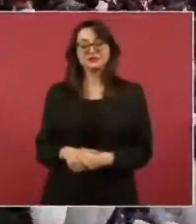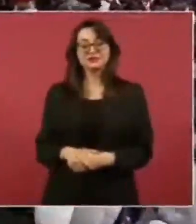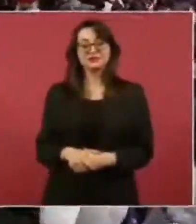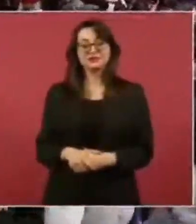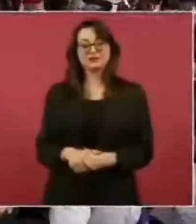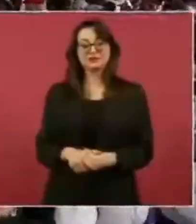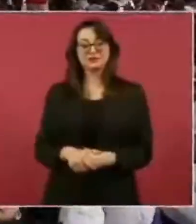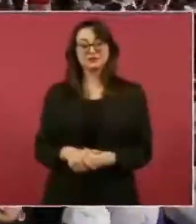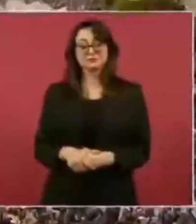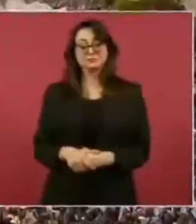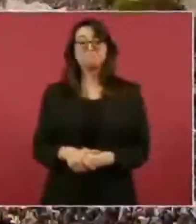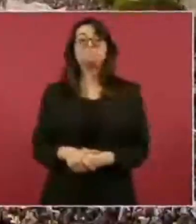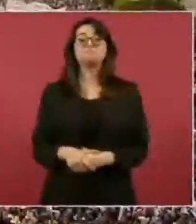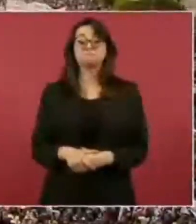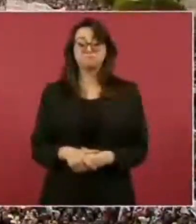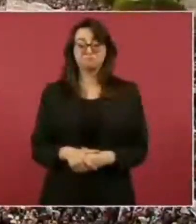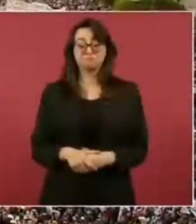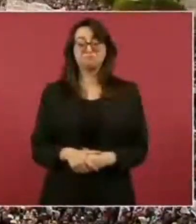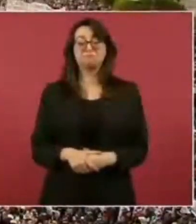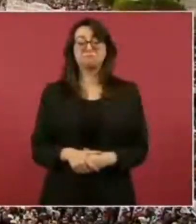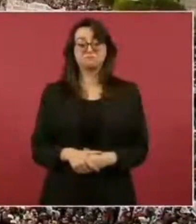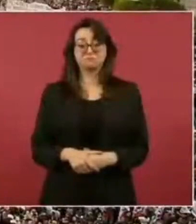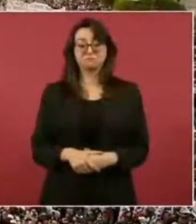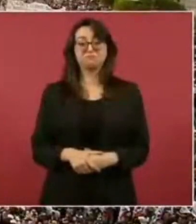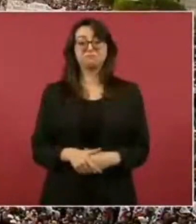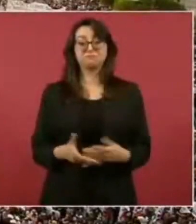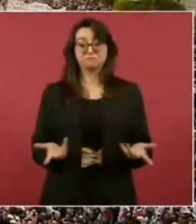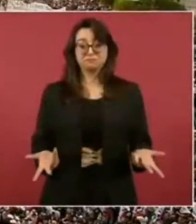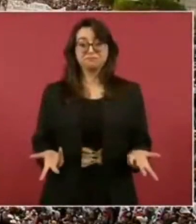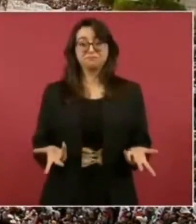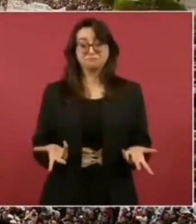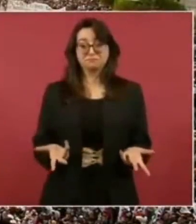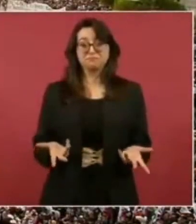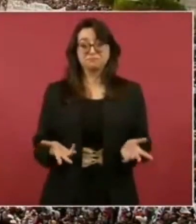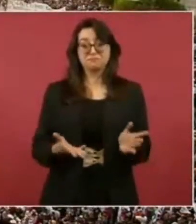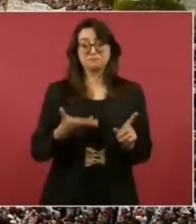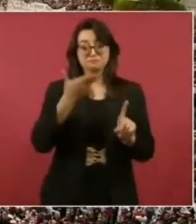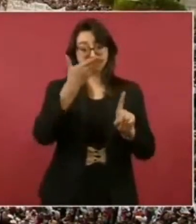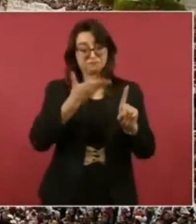En los buenos resultados de esta política tuvo